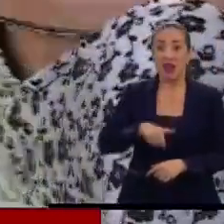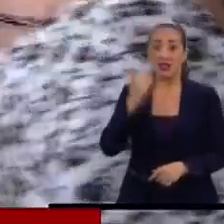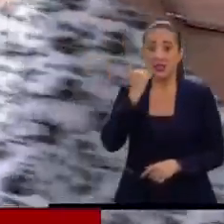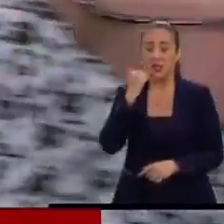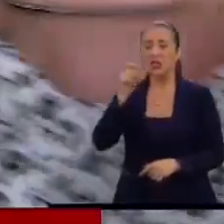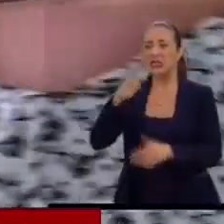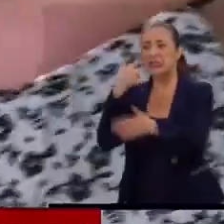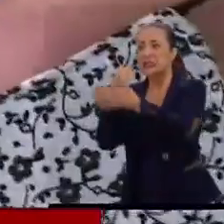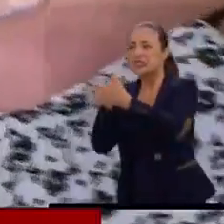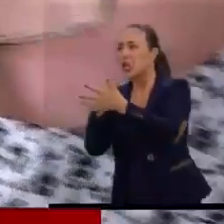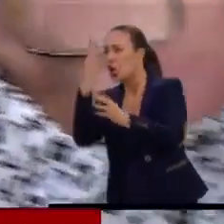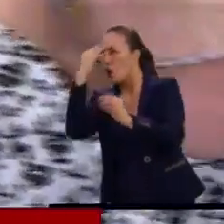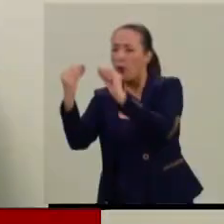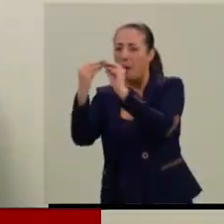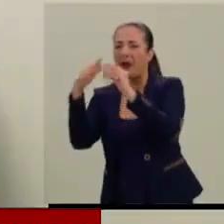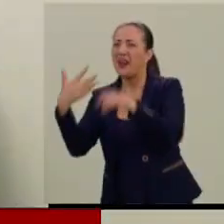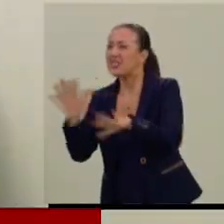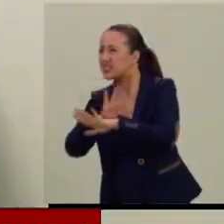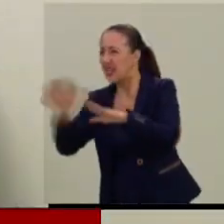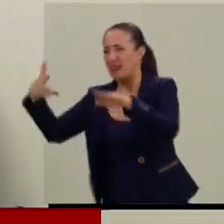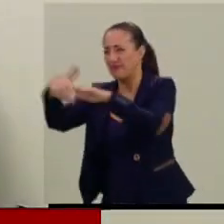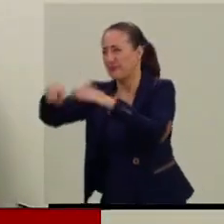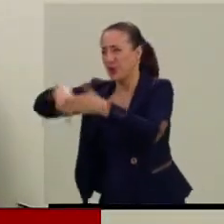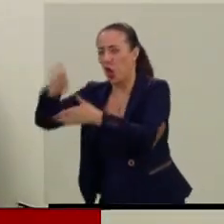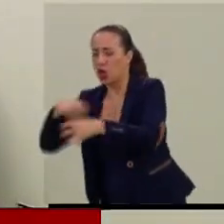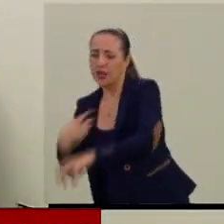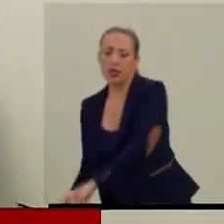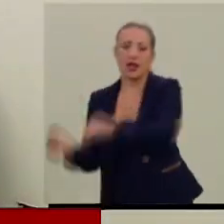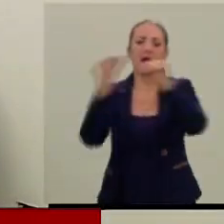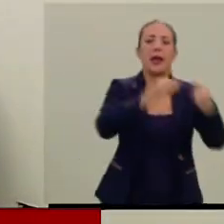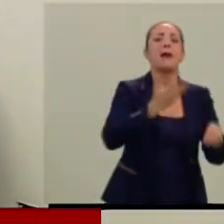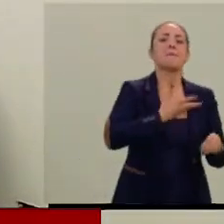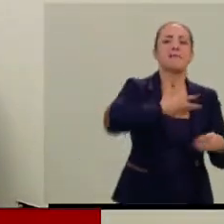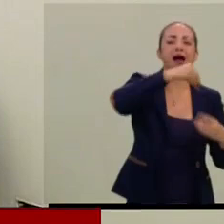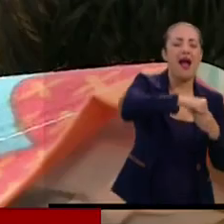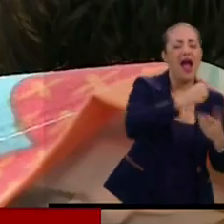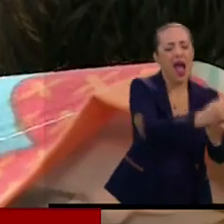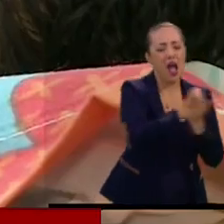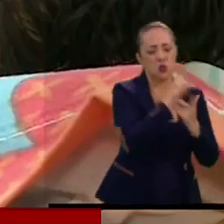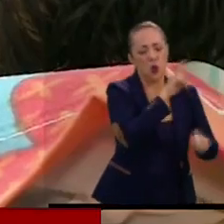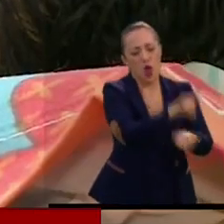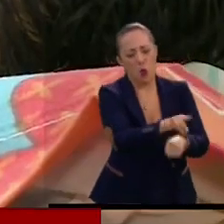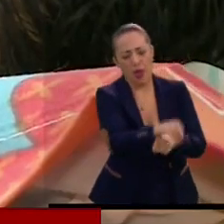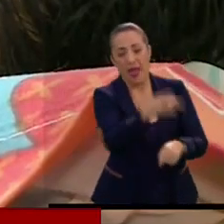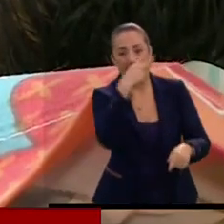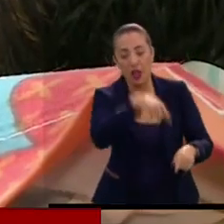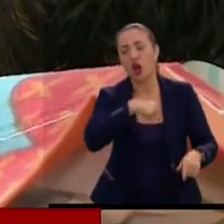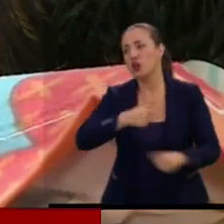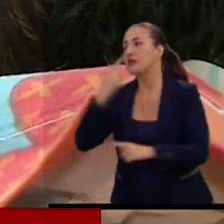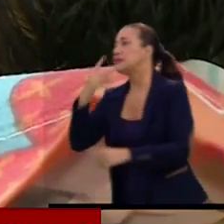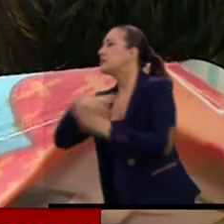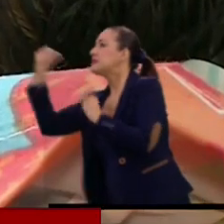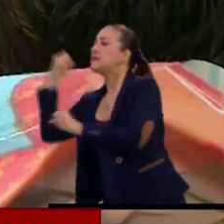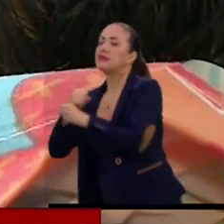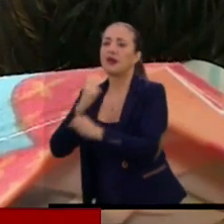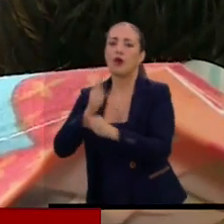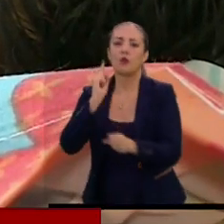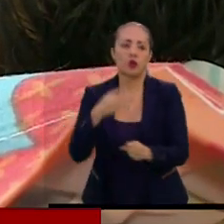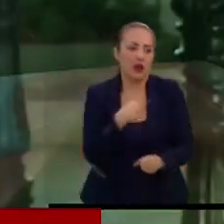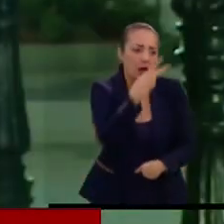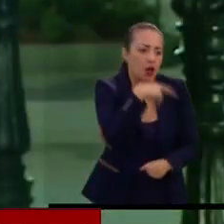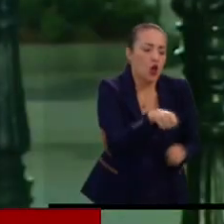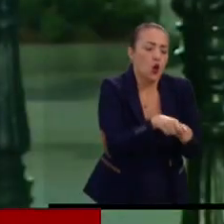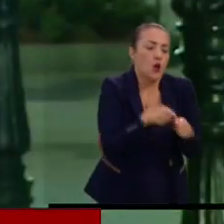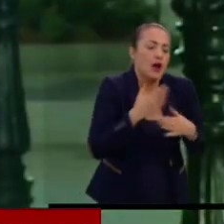así mudarse donde su mamá para que le ayude con el niño y poder buscar algún ingreso para seguir cuidando de, como ella dice, la luz de sus